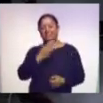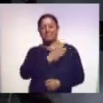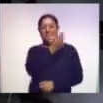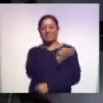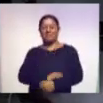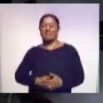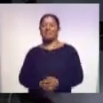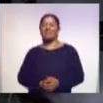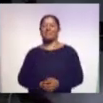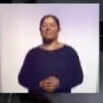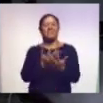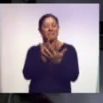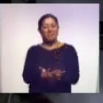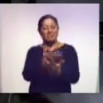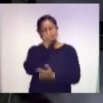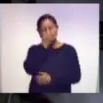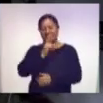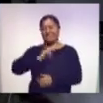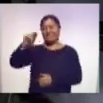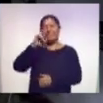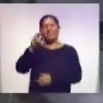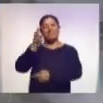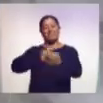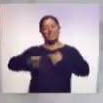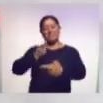tardes. Vamos a la pausa, no se vaya, regresamos.